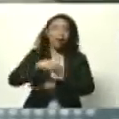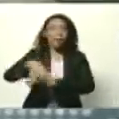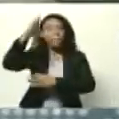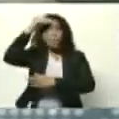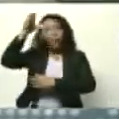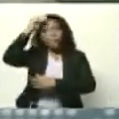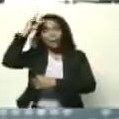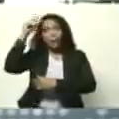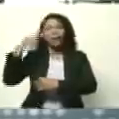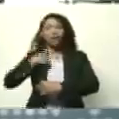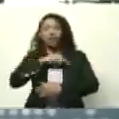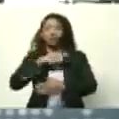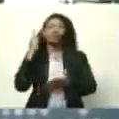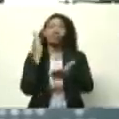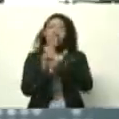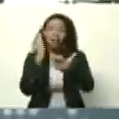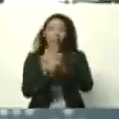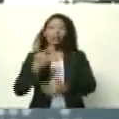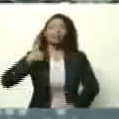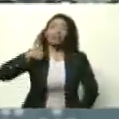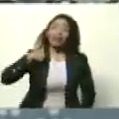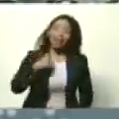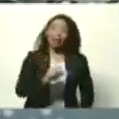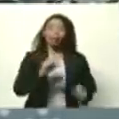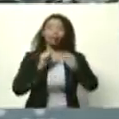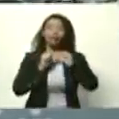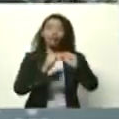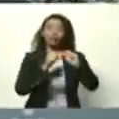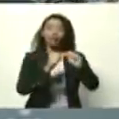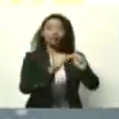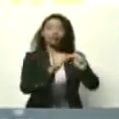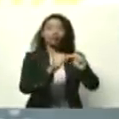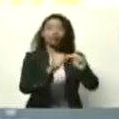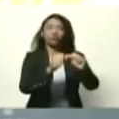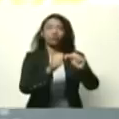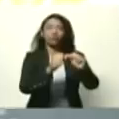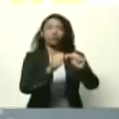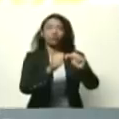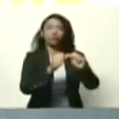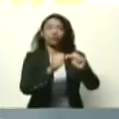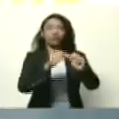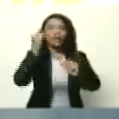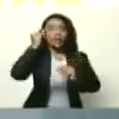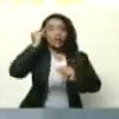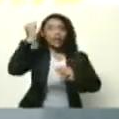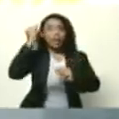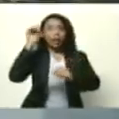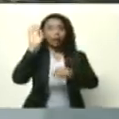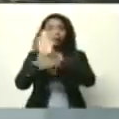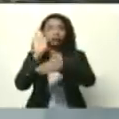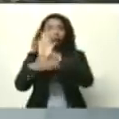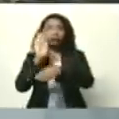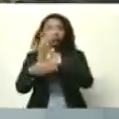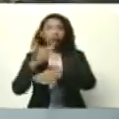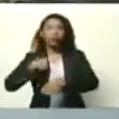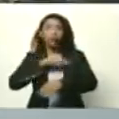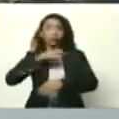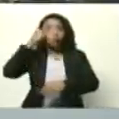que nosotros siempre tengamos y mantengamos la idea de la protección